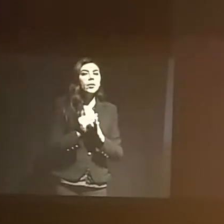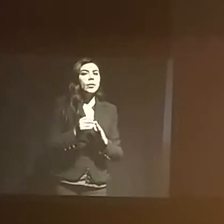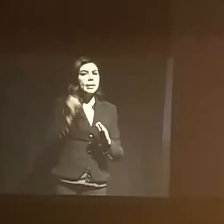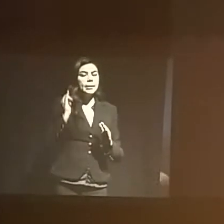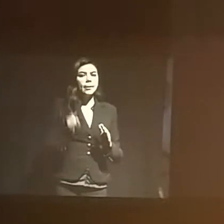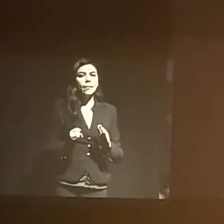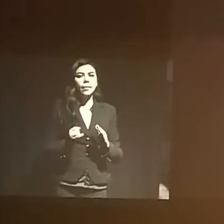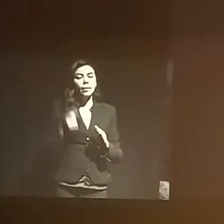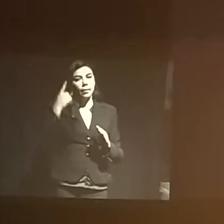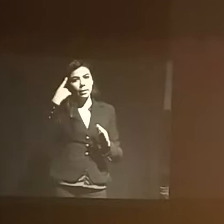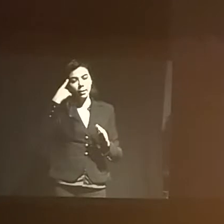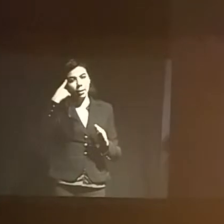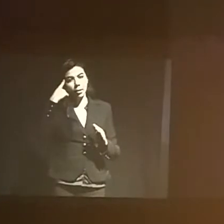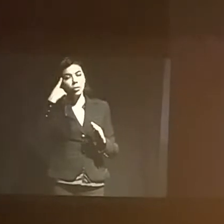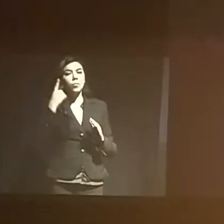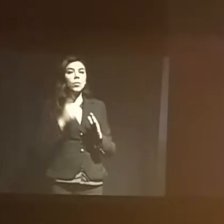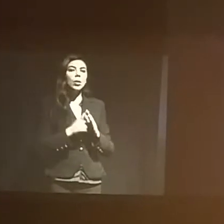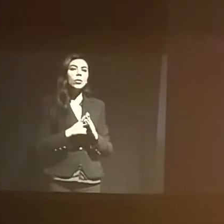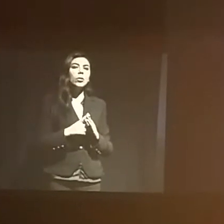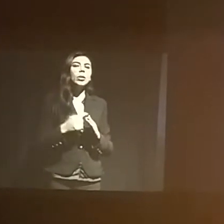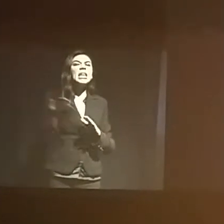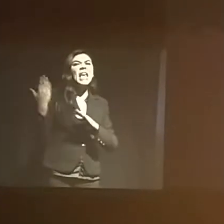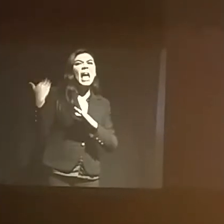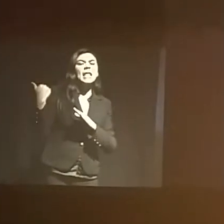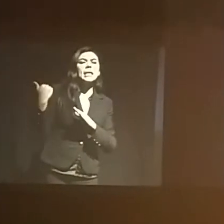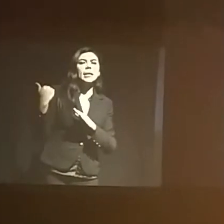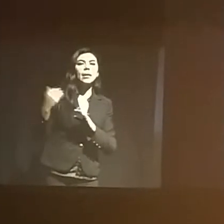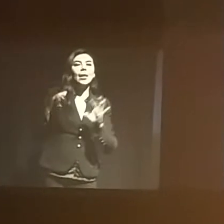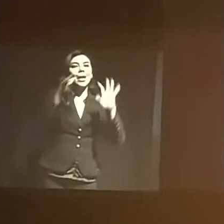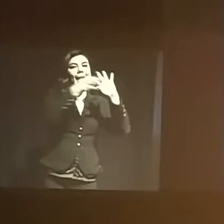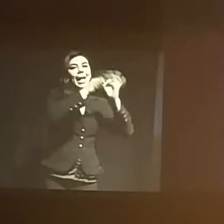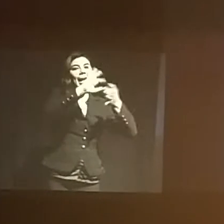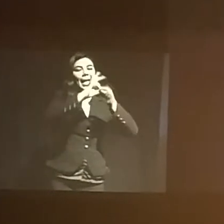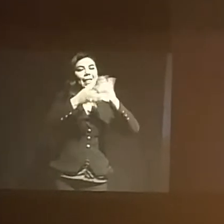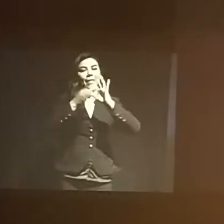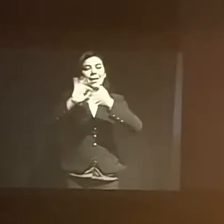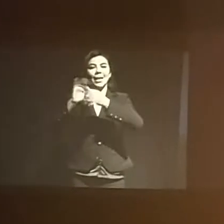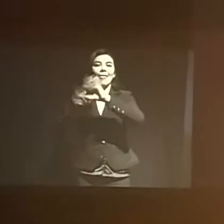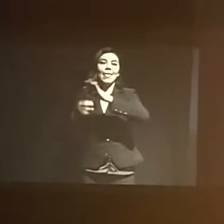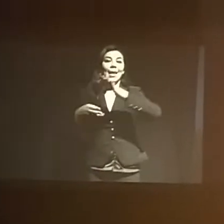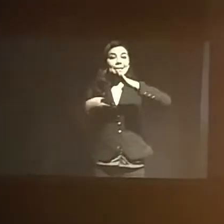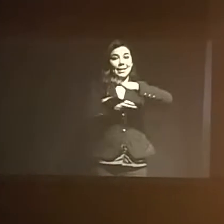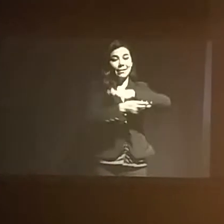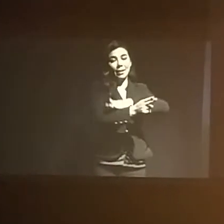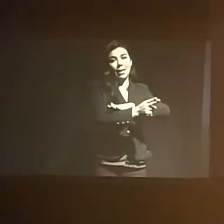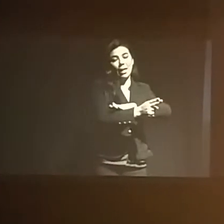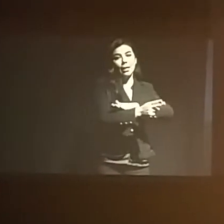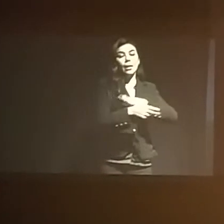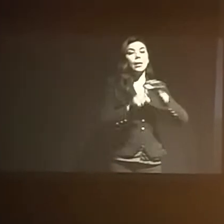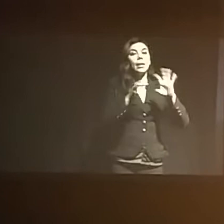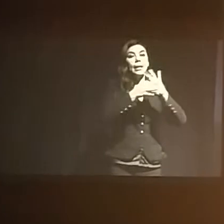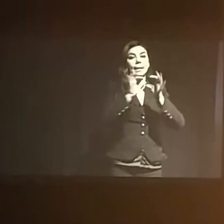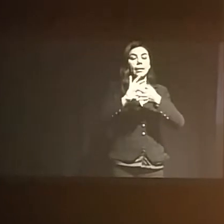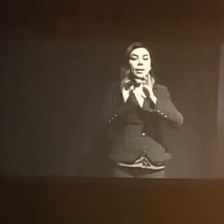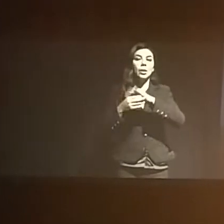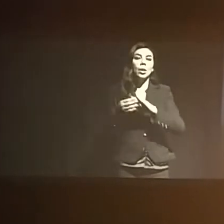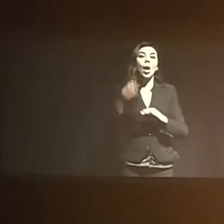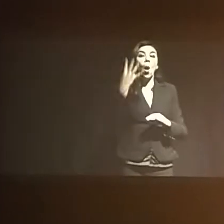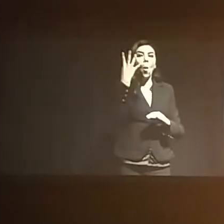siempre pensando en lo que ya ha salido antes, la cadena de accesibilidad. Solo que esta cadena yo estoy agregando un cuarto